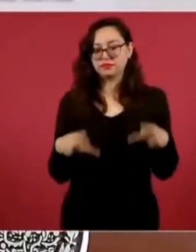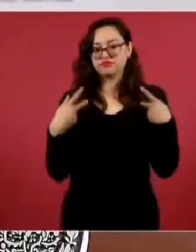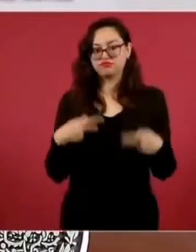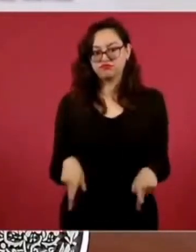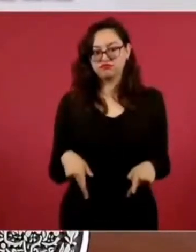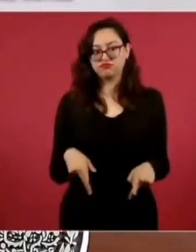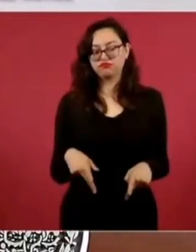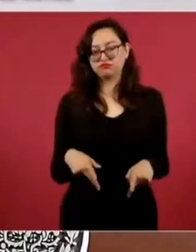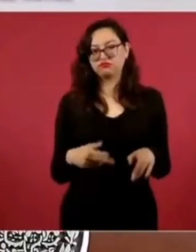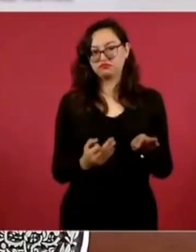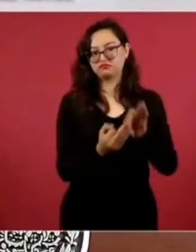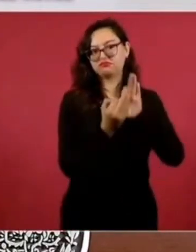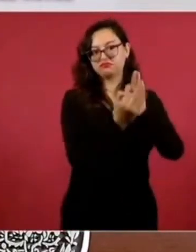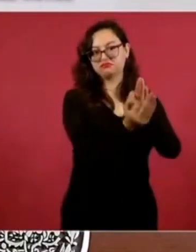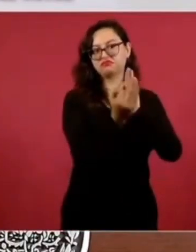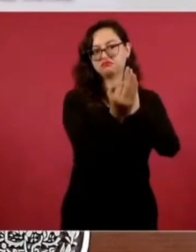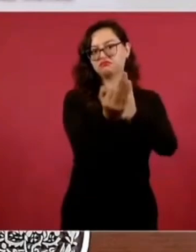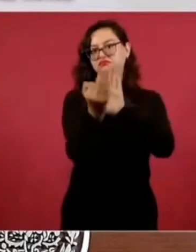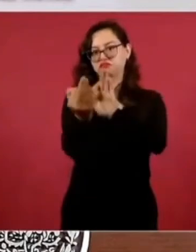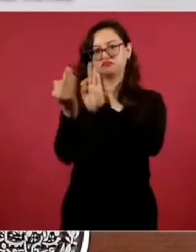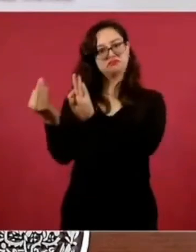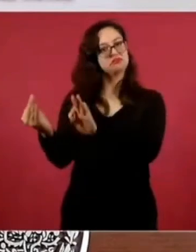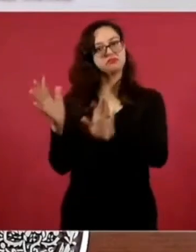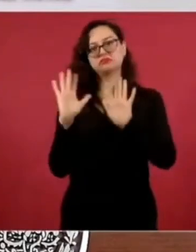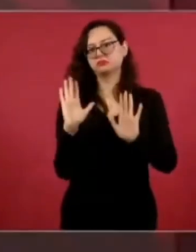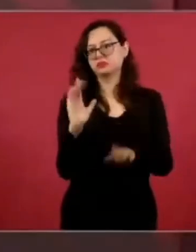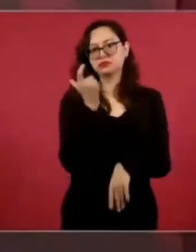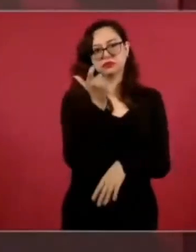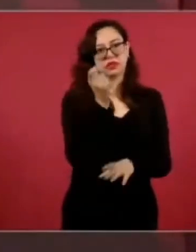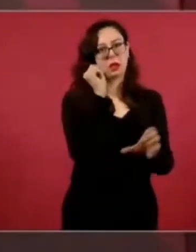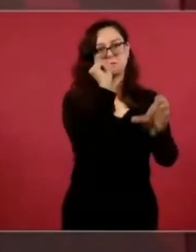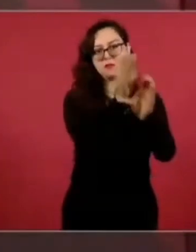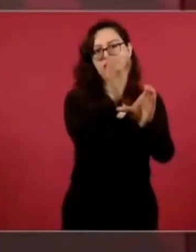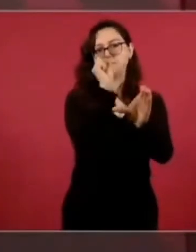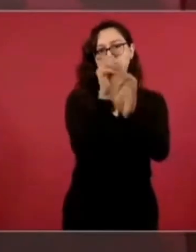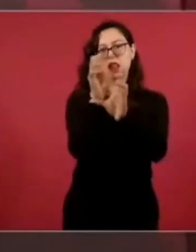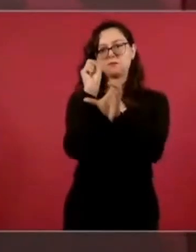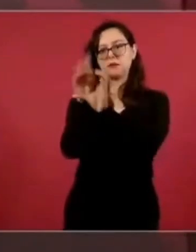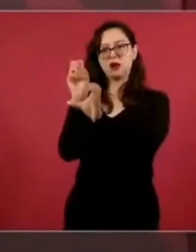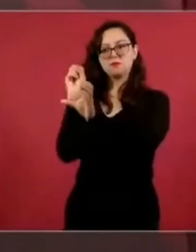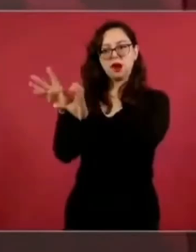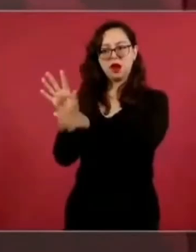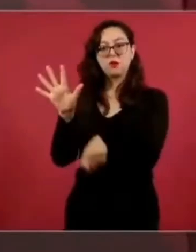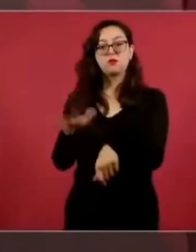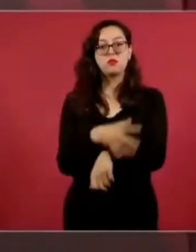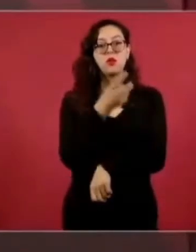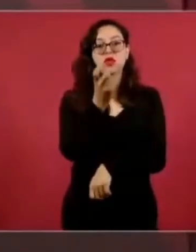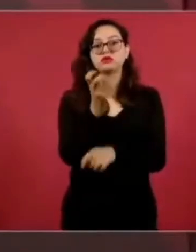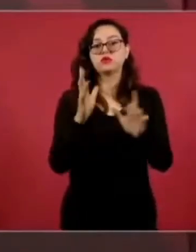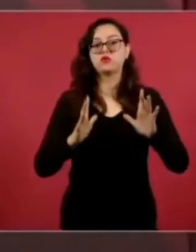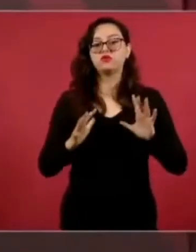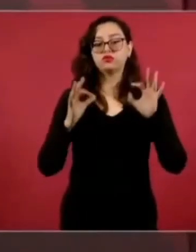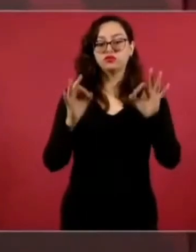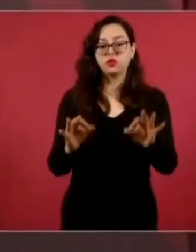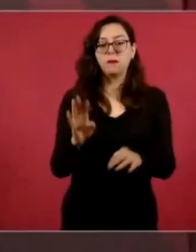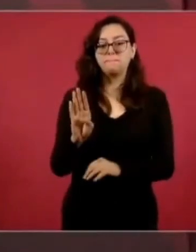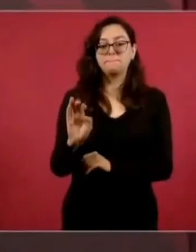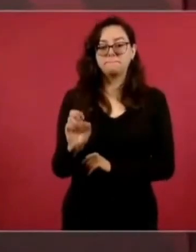Por eso se creó el Banco del Bienestar, que tiene